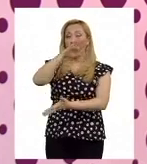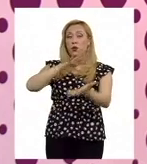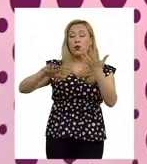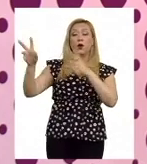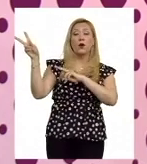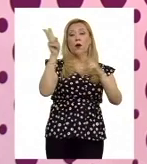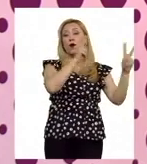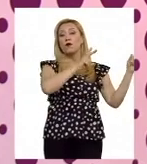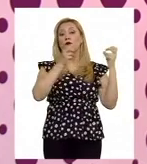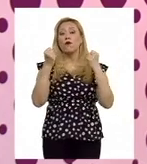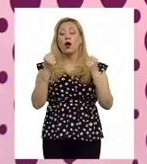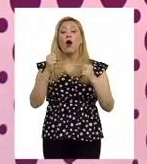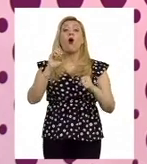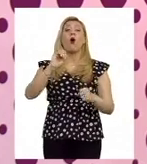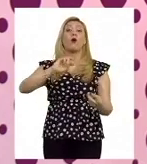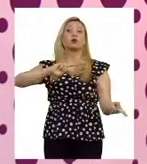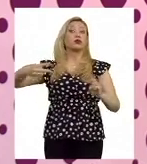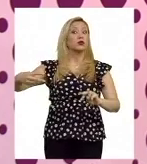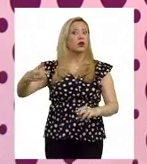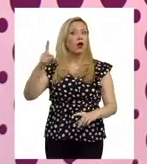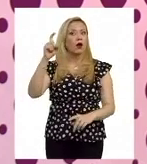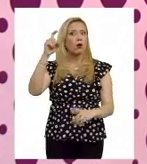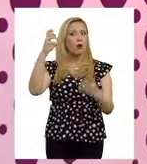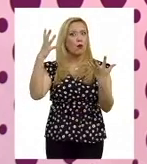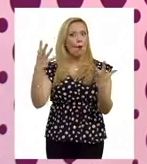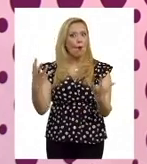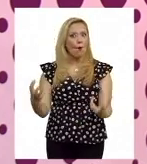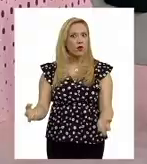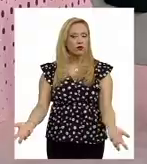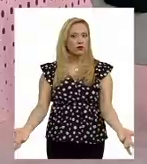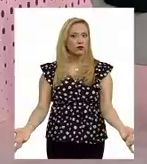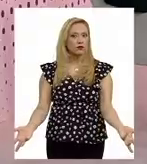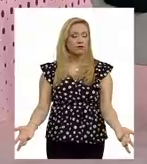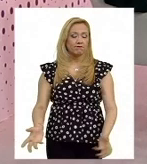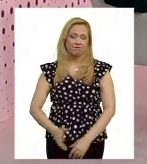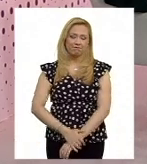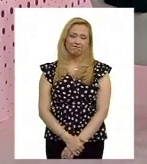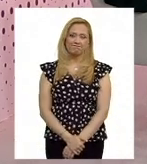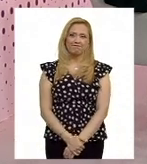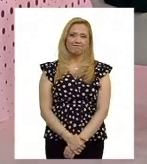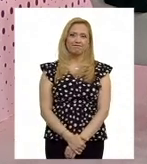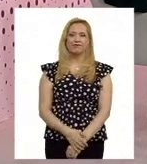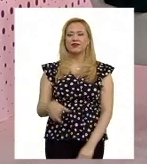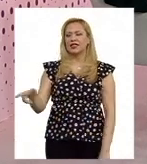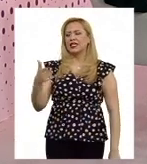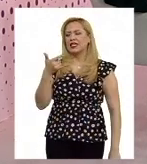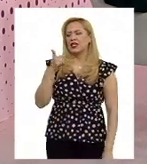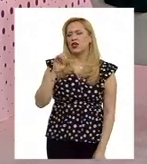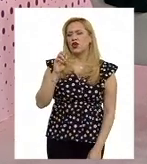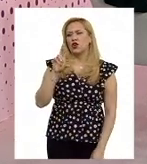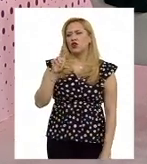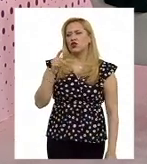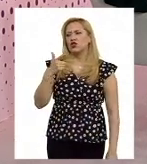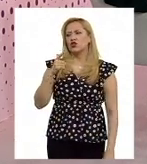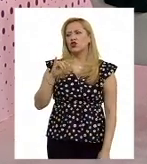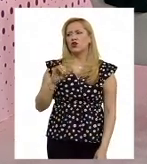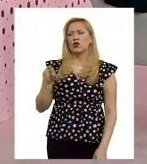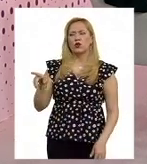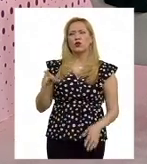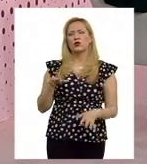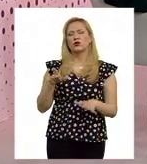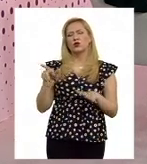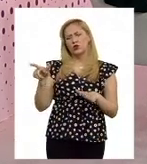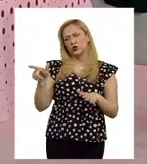o incluso sequías. Georgios, yo quisiera que me platicaras, ya que hemos hablado de